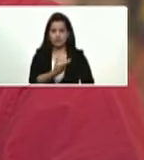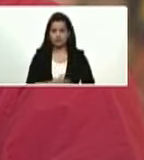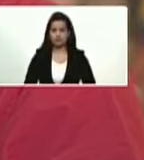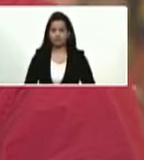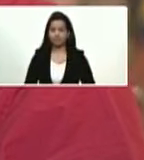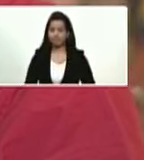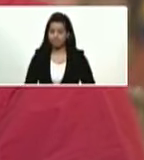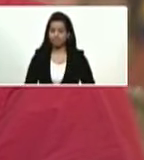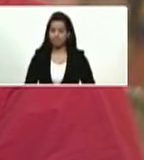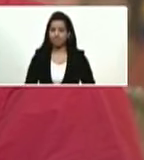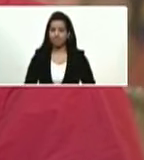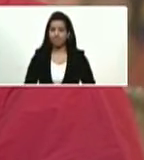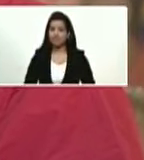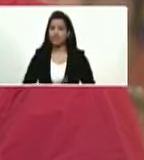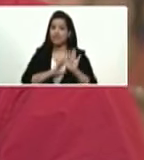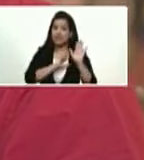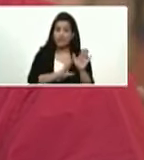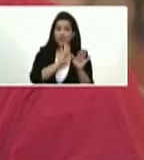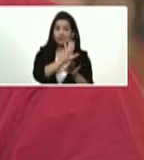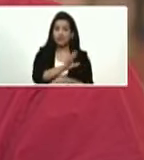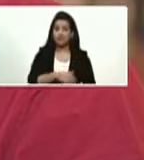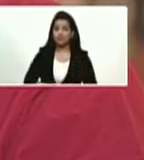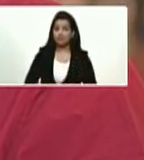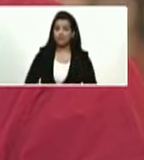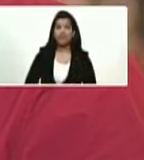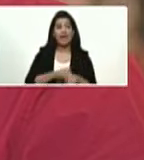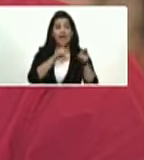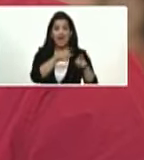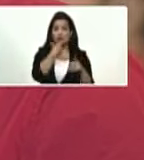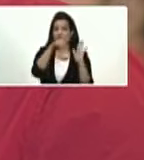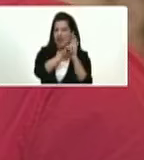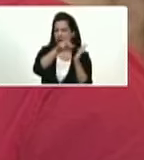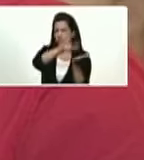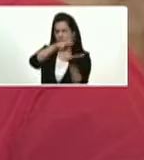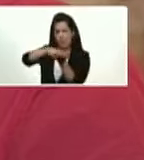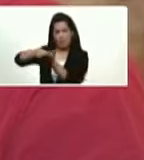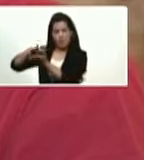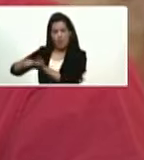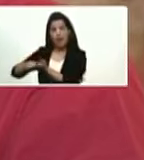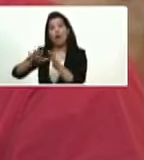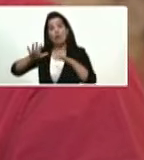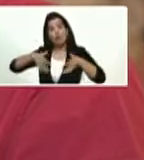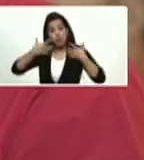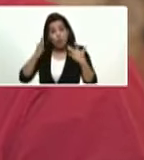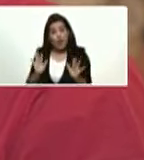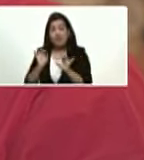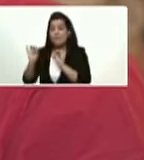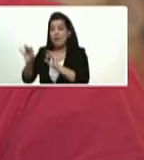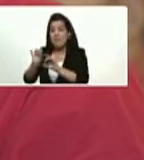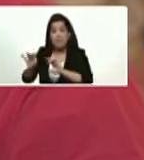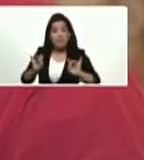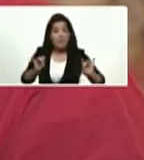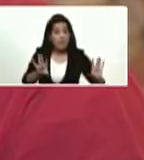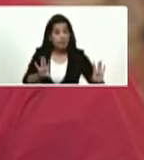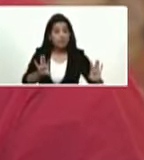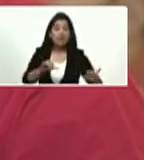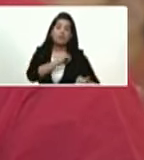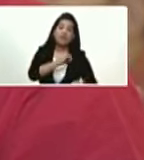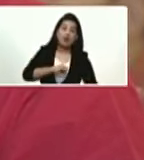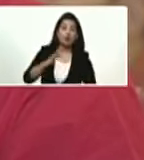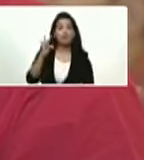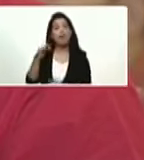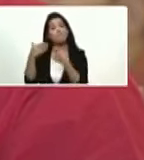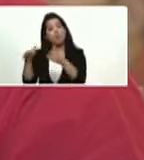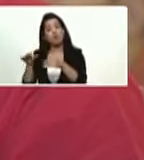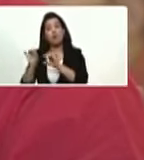Esta pretensión neoliberal generaría despidos masivos, tanto del sector público como del privado, frente al proceso de